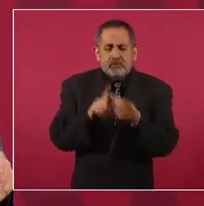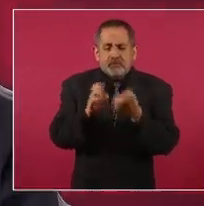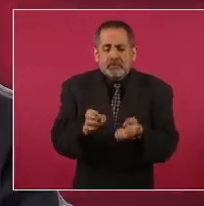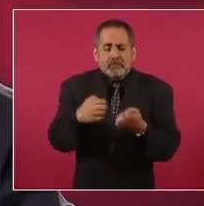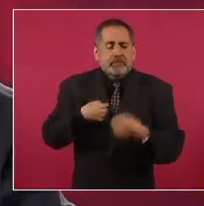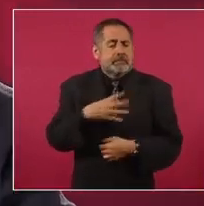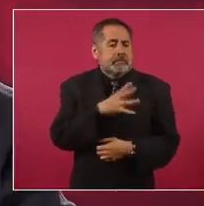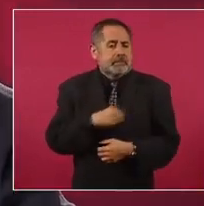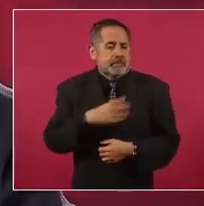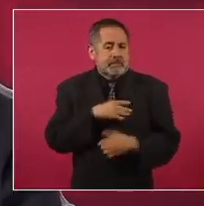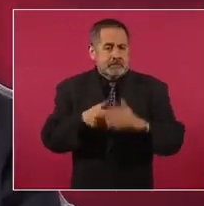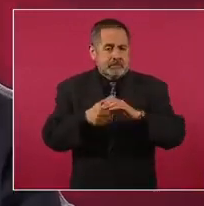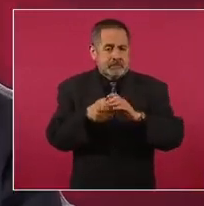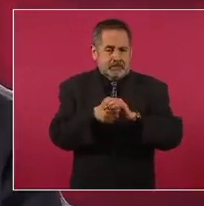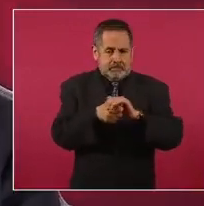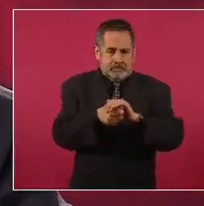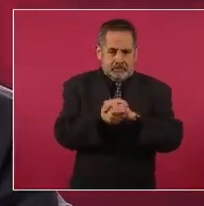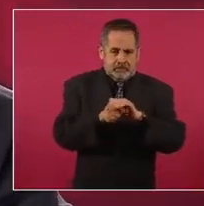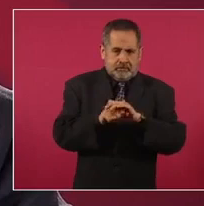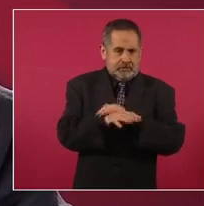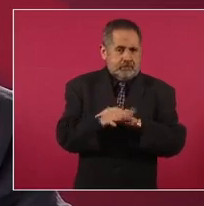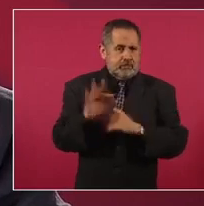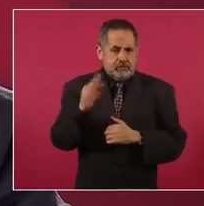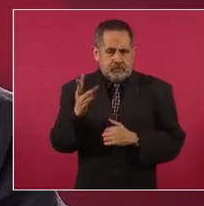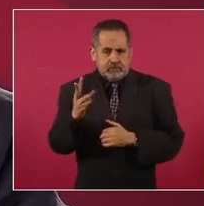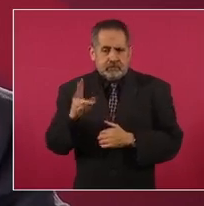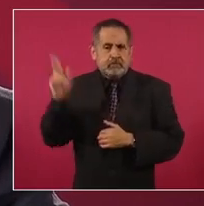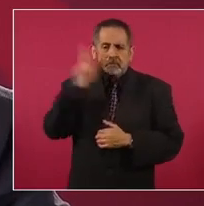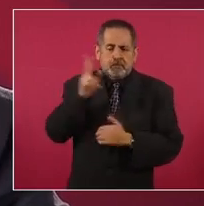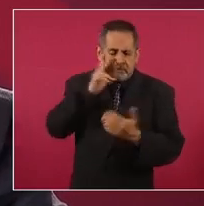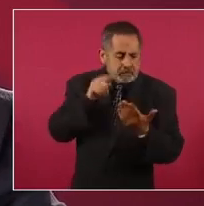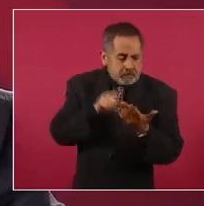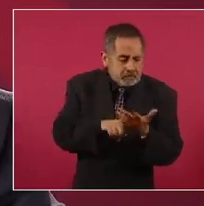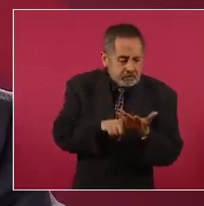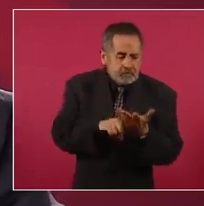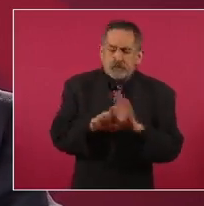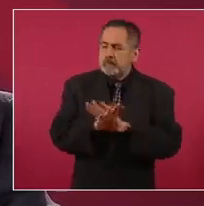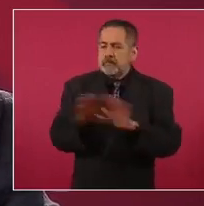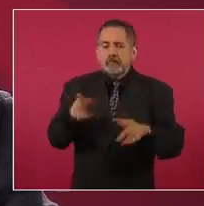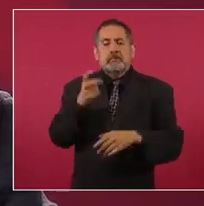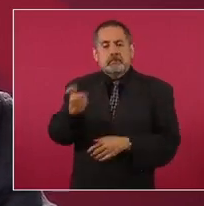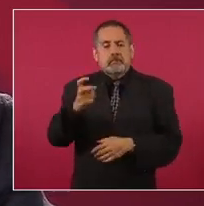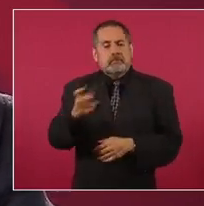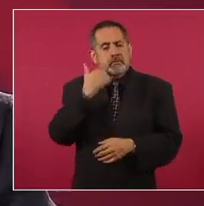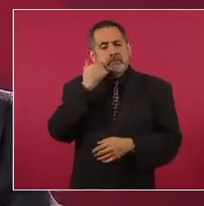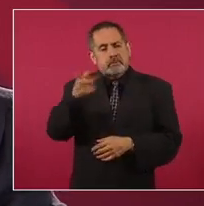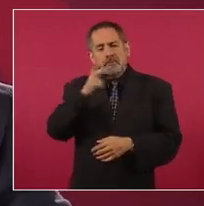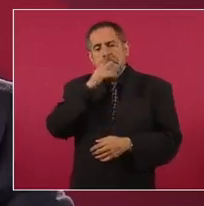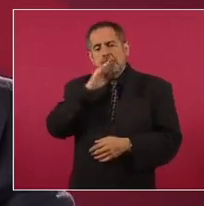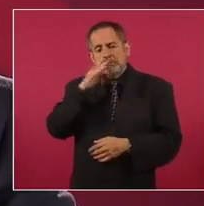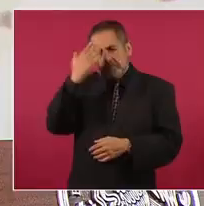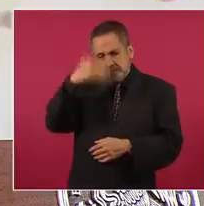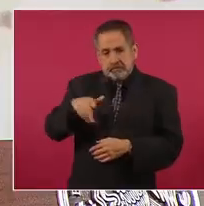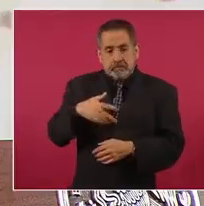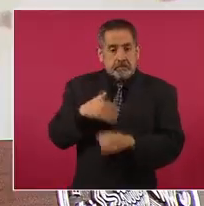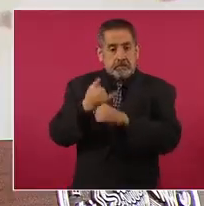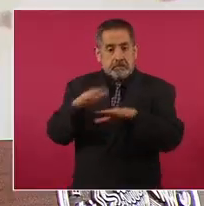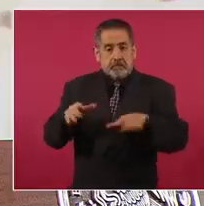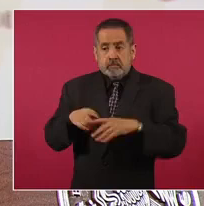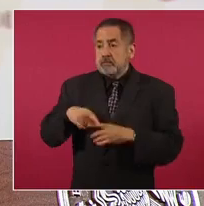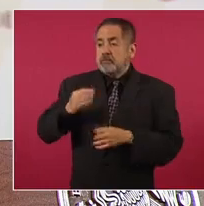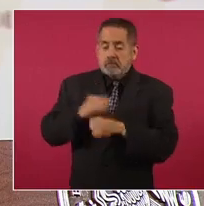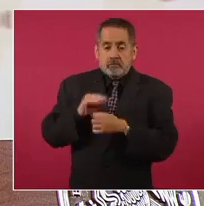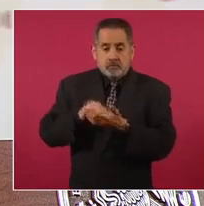hijos y que tengan pruebas y evidencias científicas para saber su paradero. A eso nos estamos abocando e informo, las